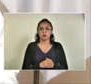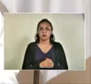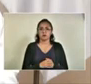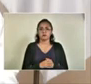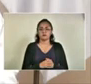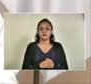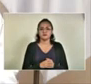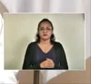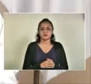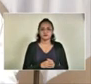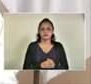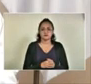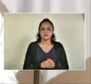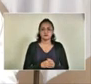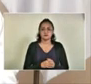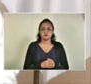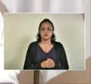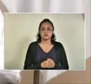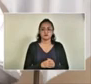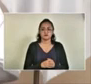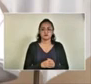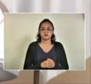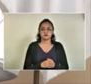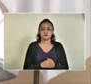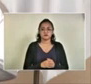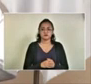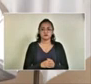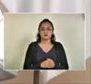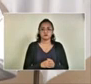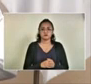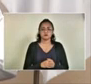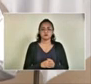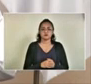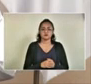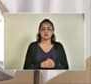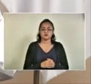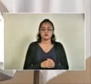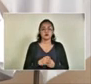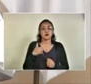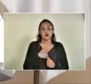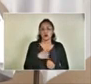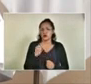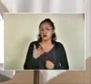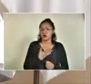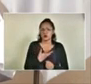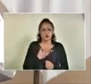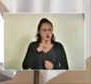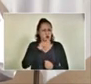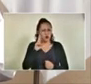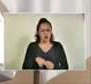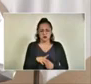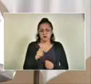político yo no tuve nunca como senador